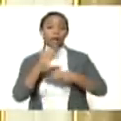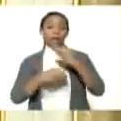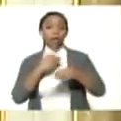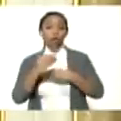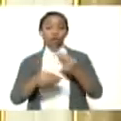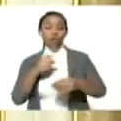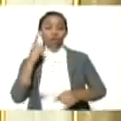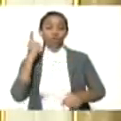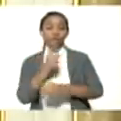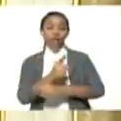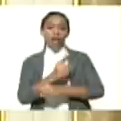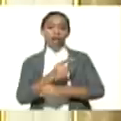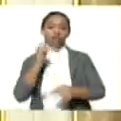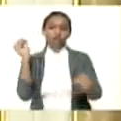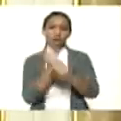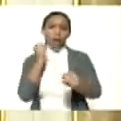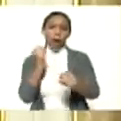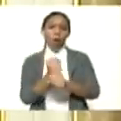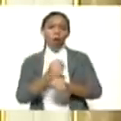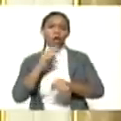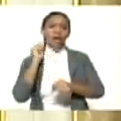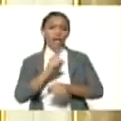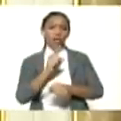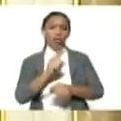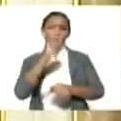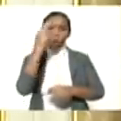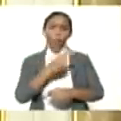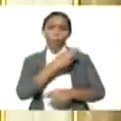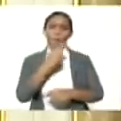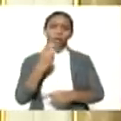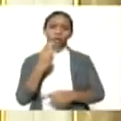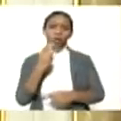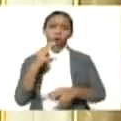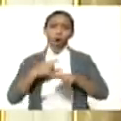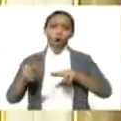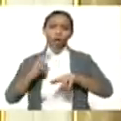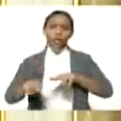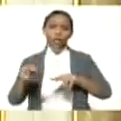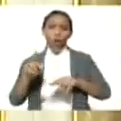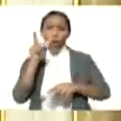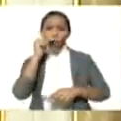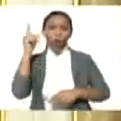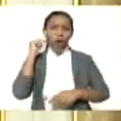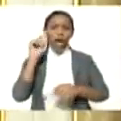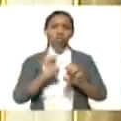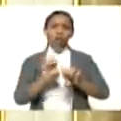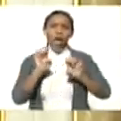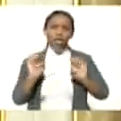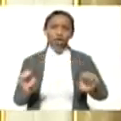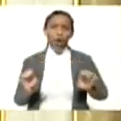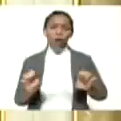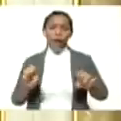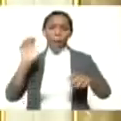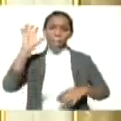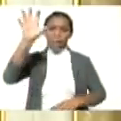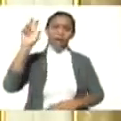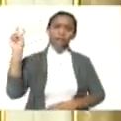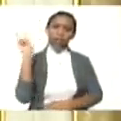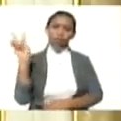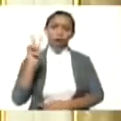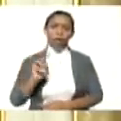sus deberes y sus labores y sus compromisos con los niños, con las niñas, con la educación y con la patria